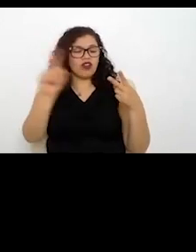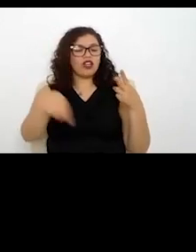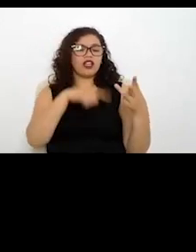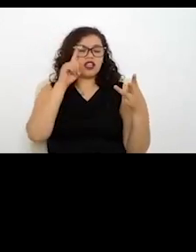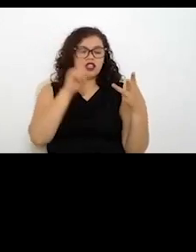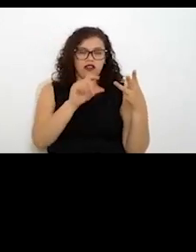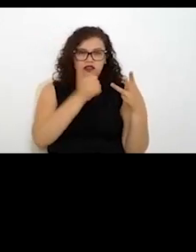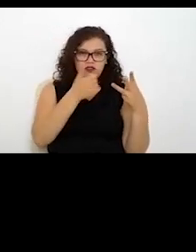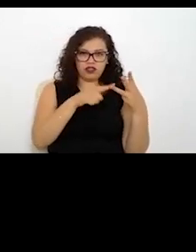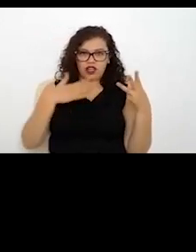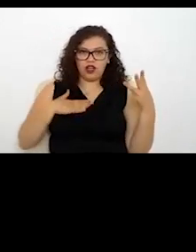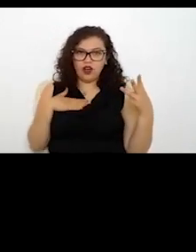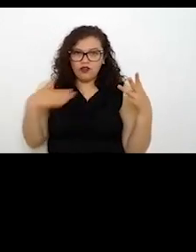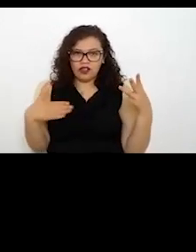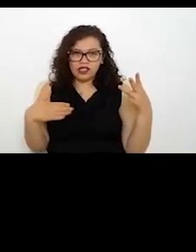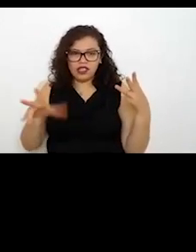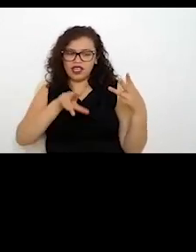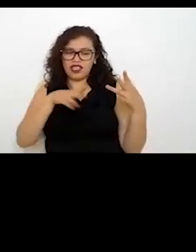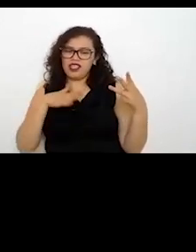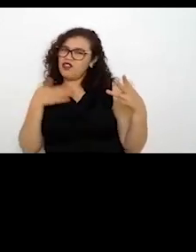clasificar como de confianza y de no confianza.